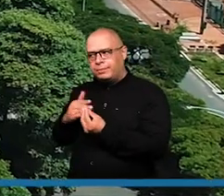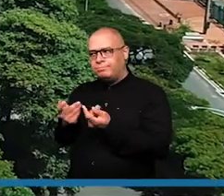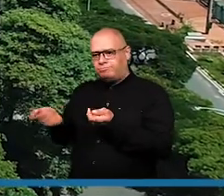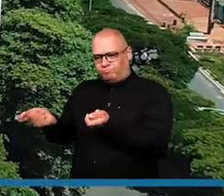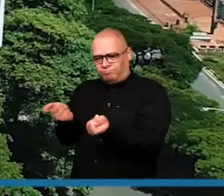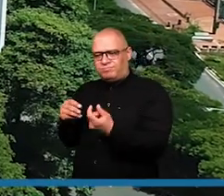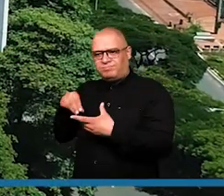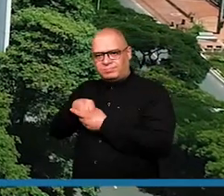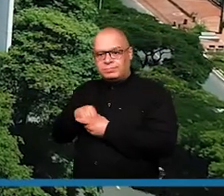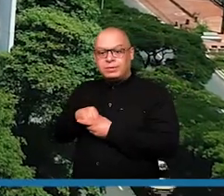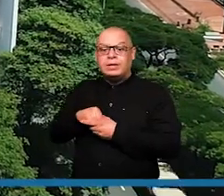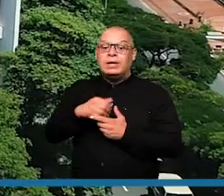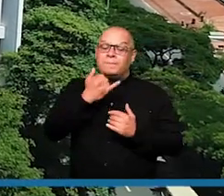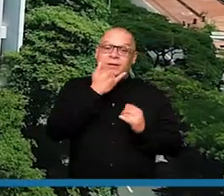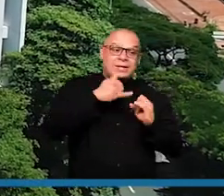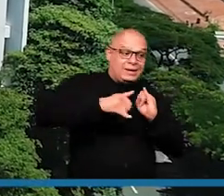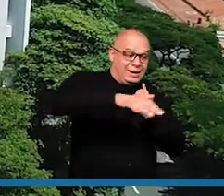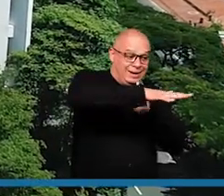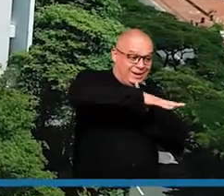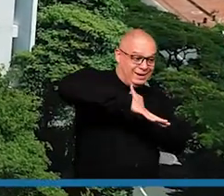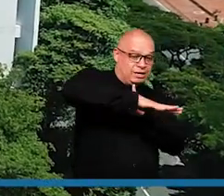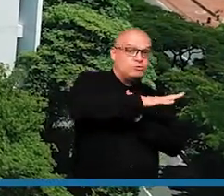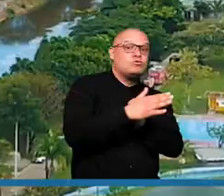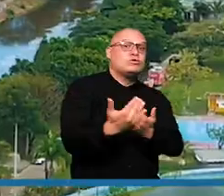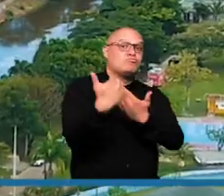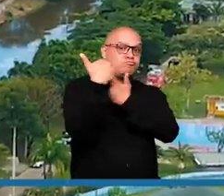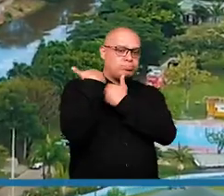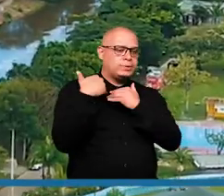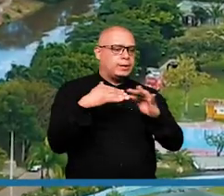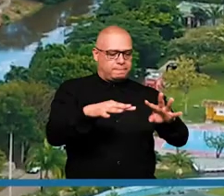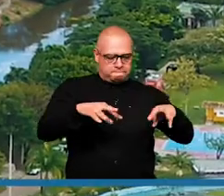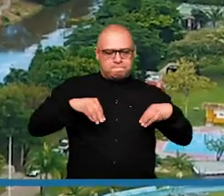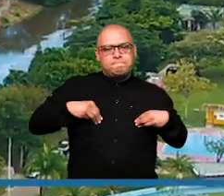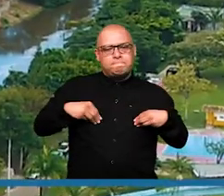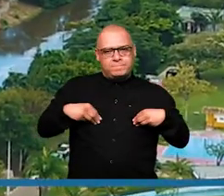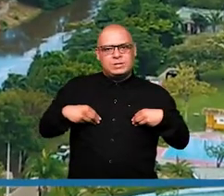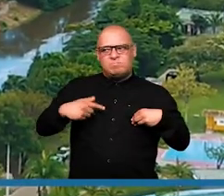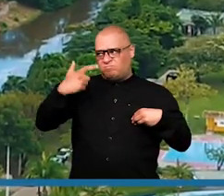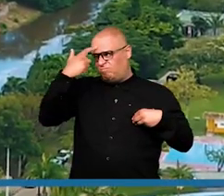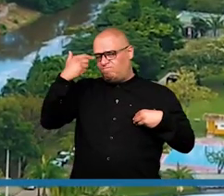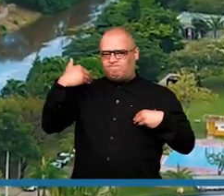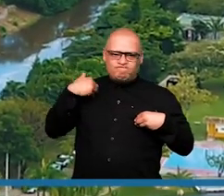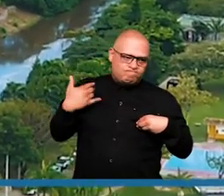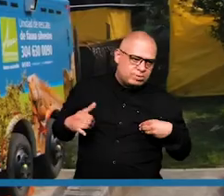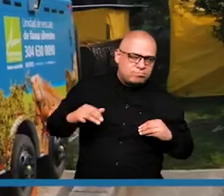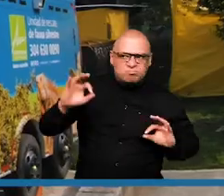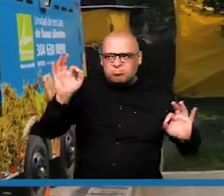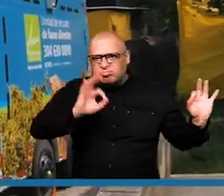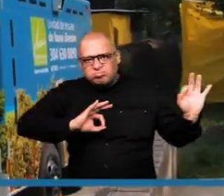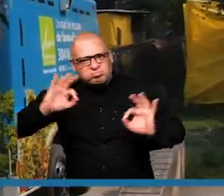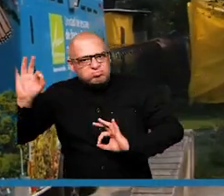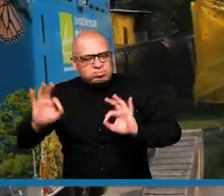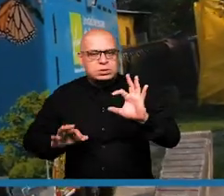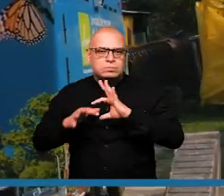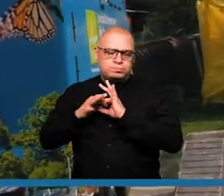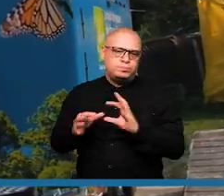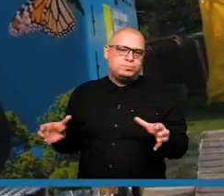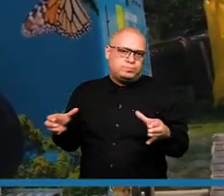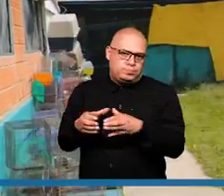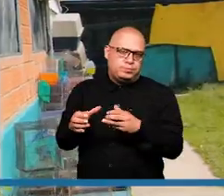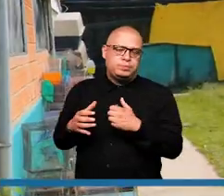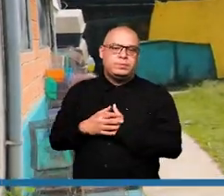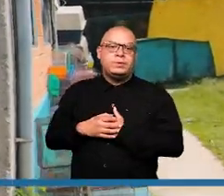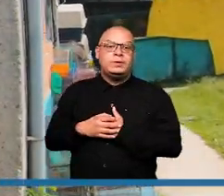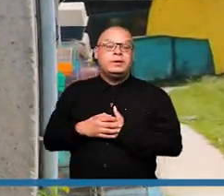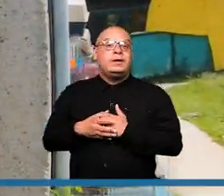de administrar y proteger la fauna silvestre en este territorio. Es así que construimos un centro de atención y valoración de fauna silvestre